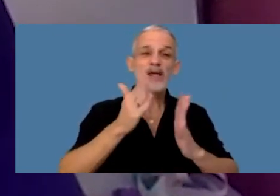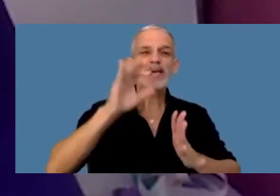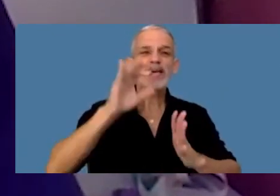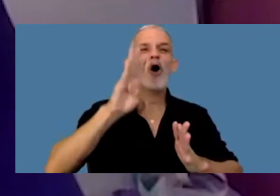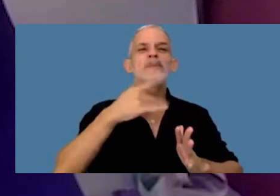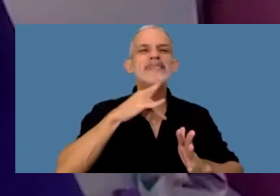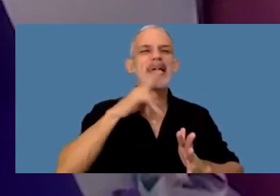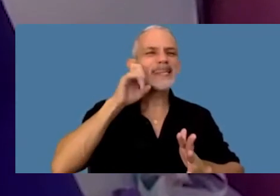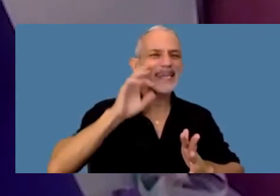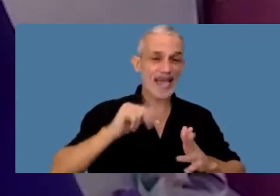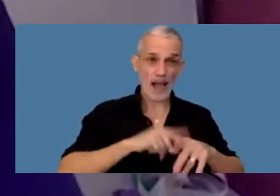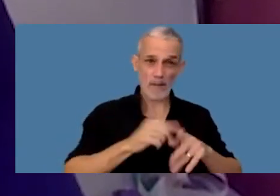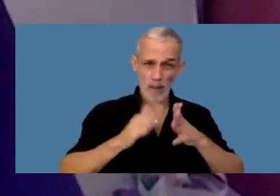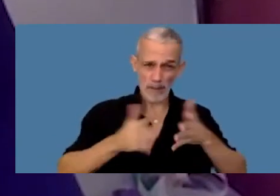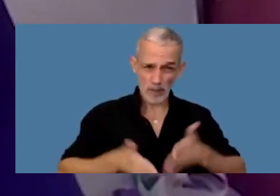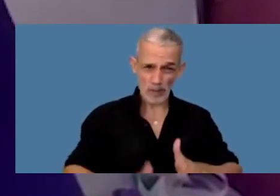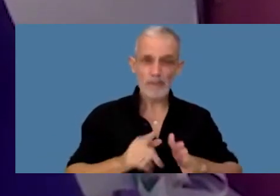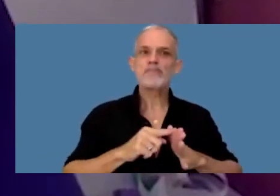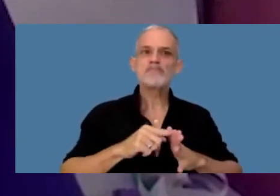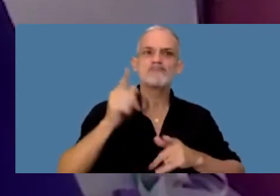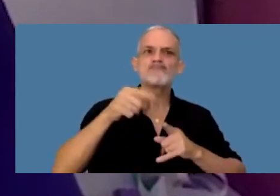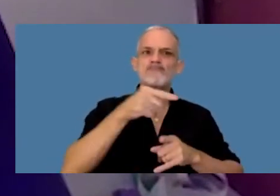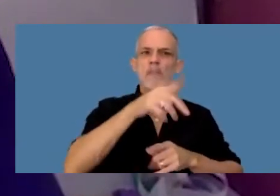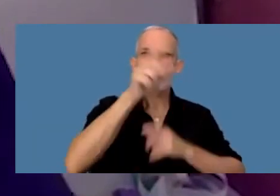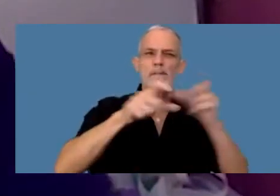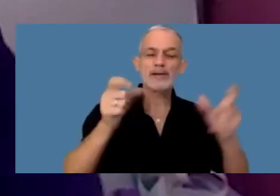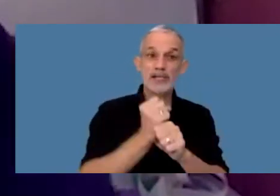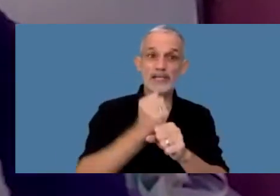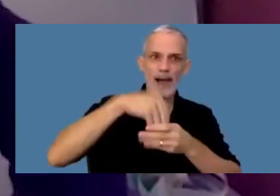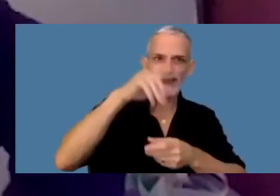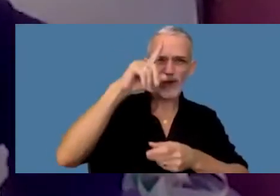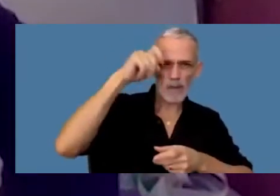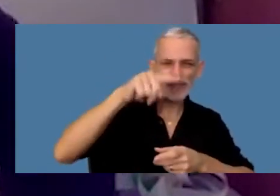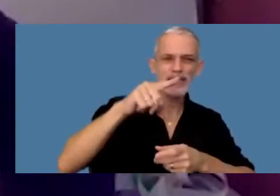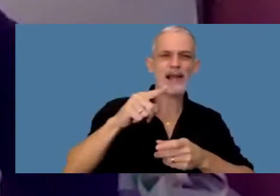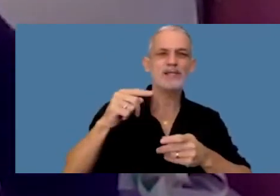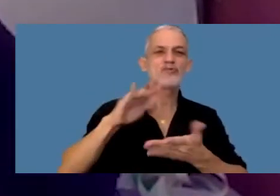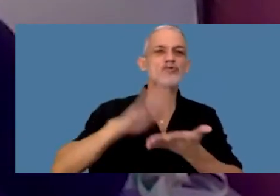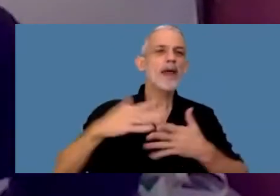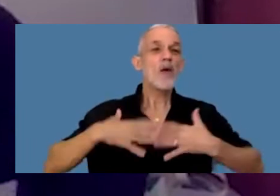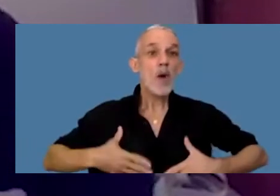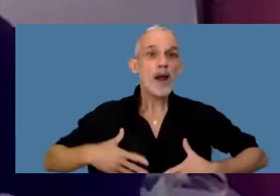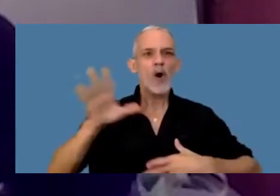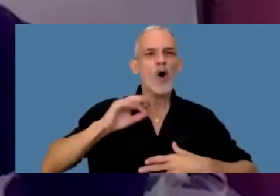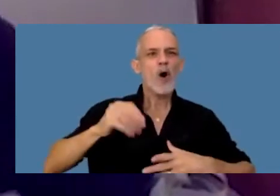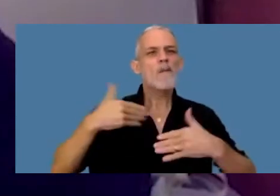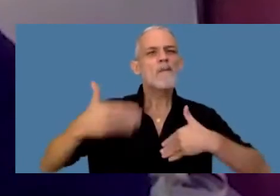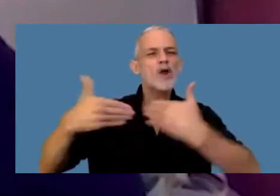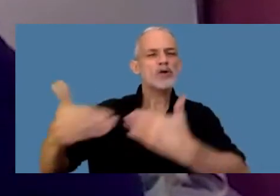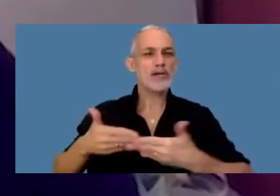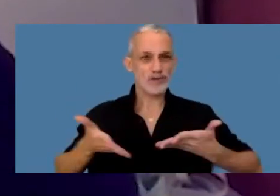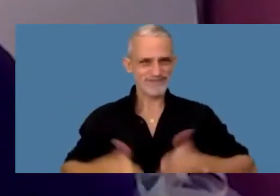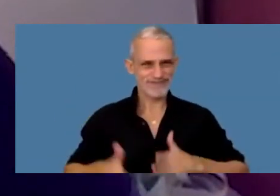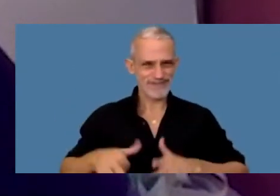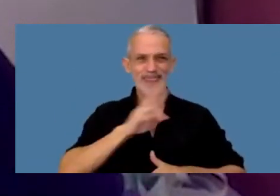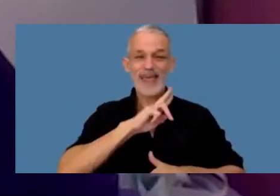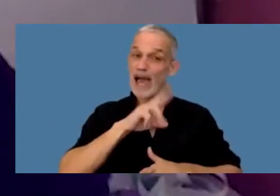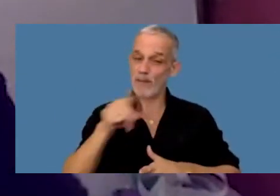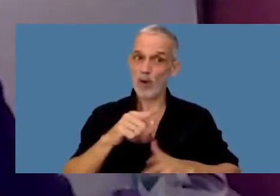la misma ley la define en el artículo 6º, en su inciso, no, perdón, disculpen, no es la misma ley, sino la